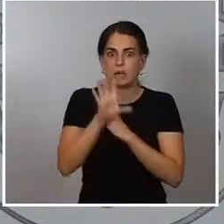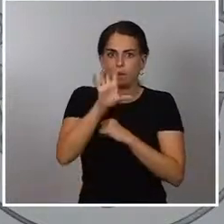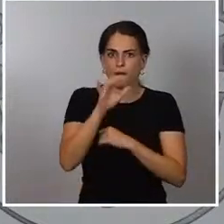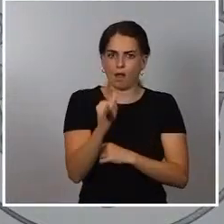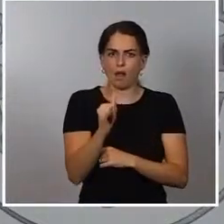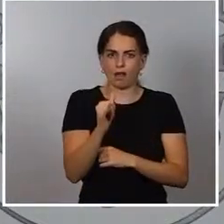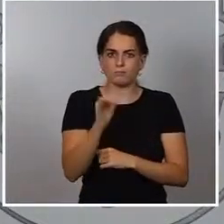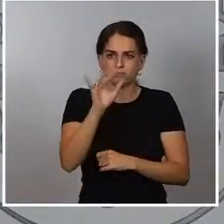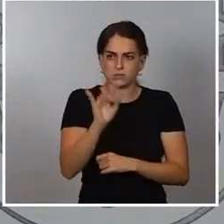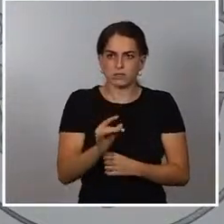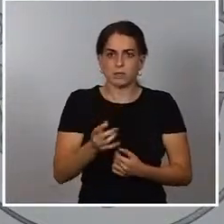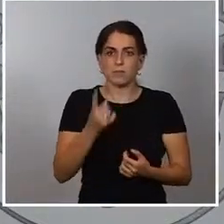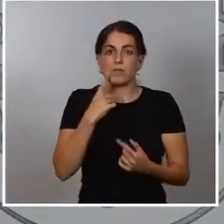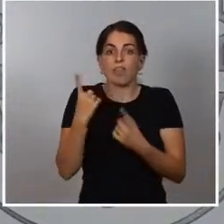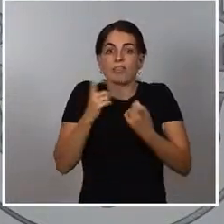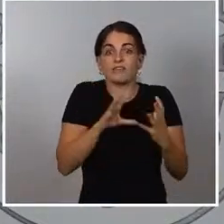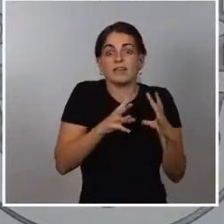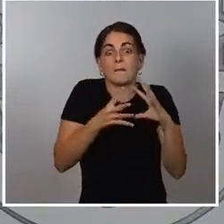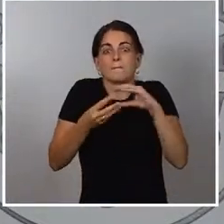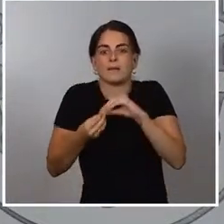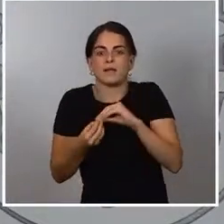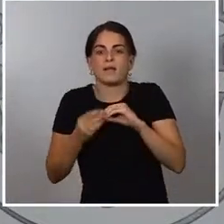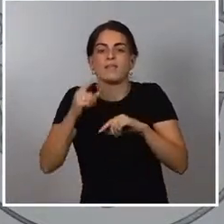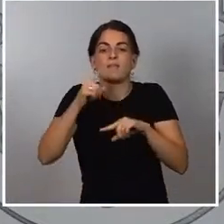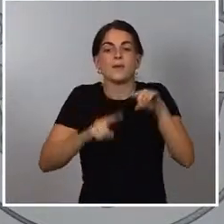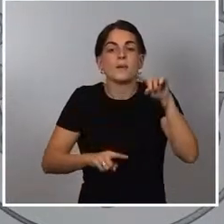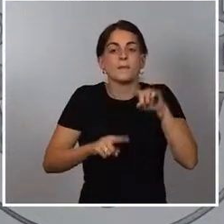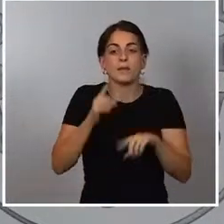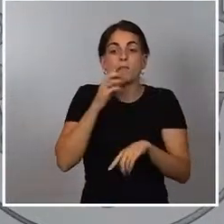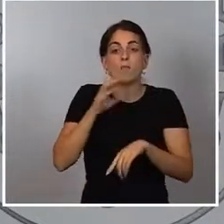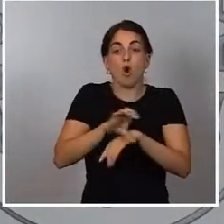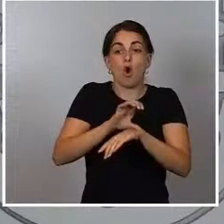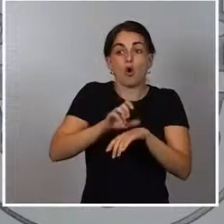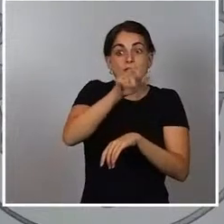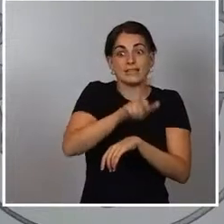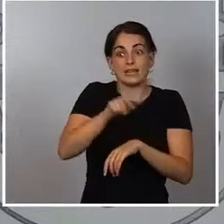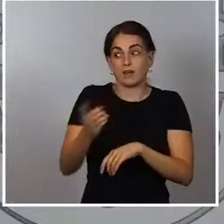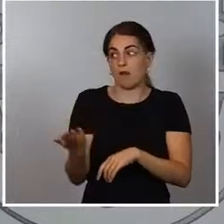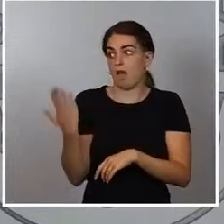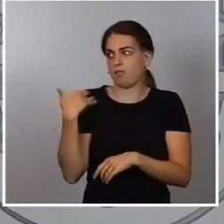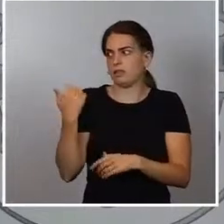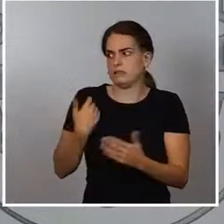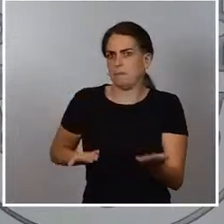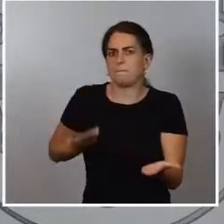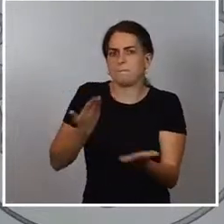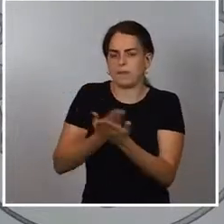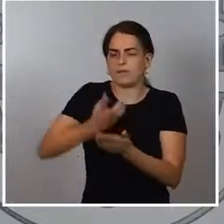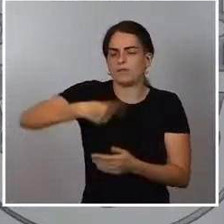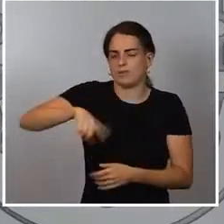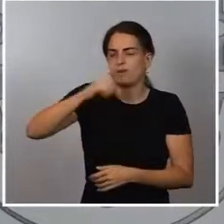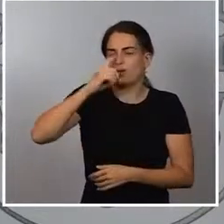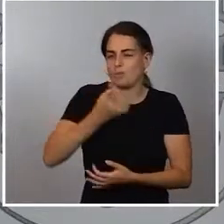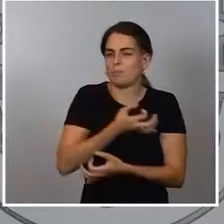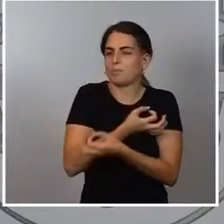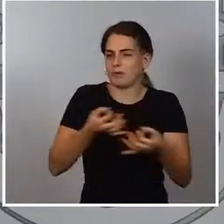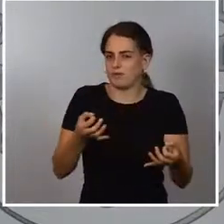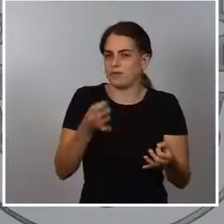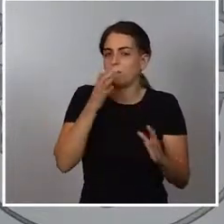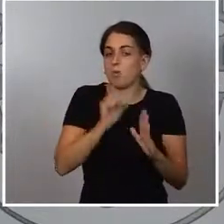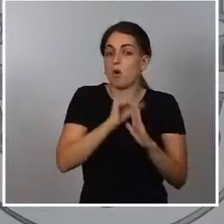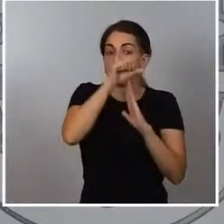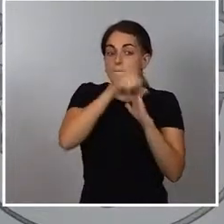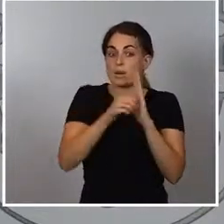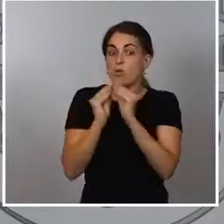aplicarla como han pedido los consejeros tiempo atrás y ustedes lo recordarán es decir tener un marco común que nos